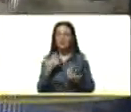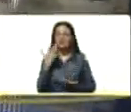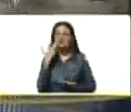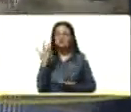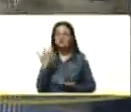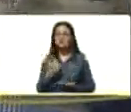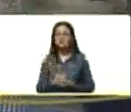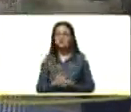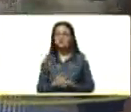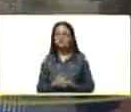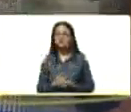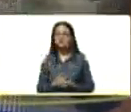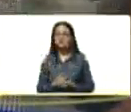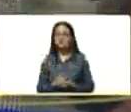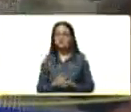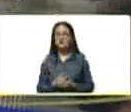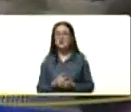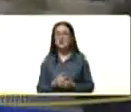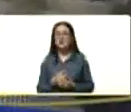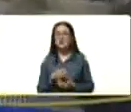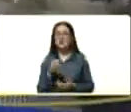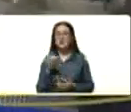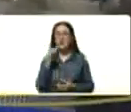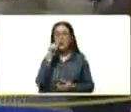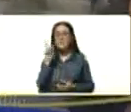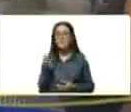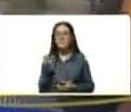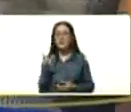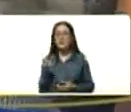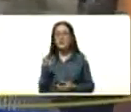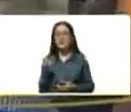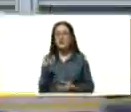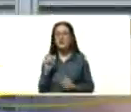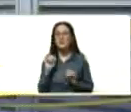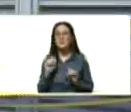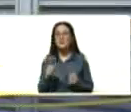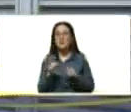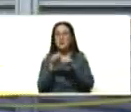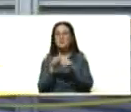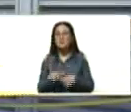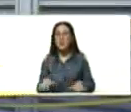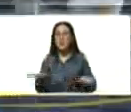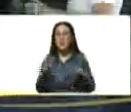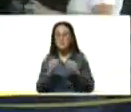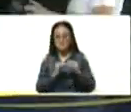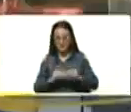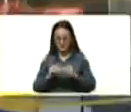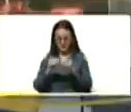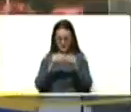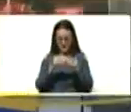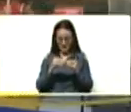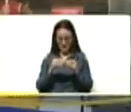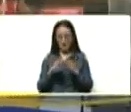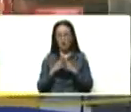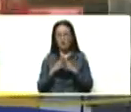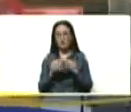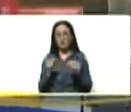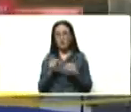con el compañero Román Maniglia, que ya ha arrancado un gran despliegue de mantenimiento en todo lo que